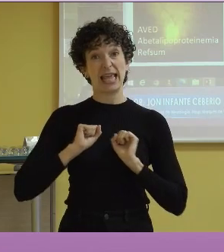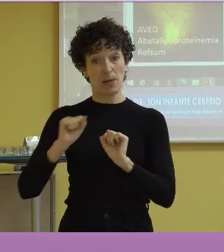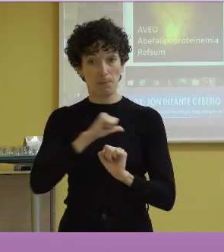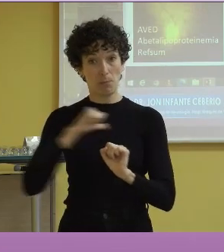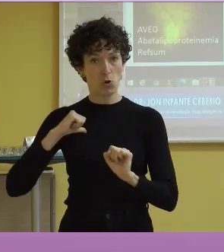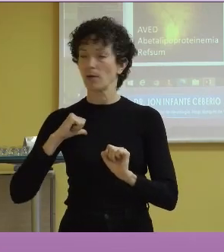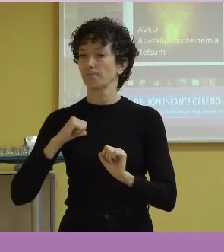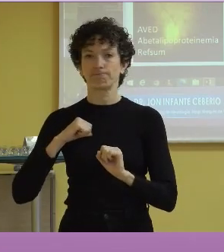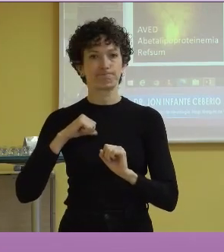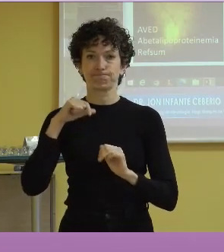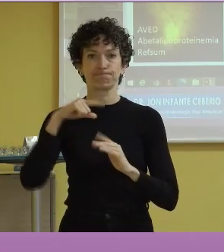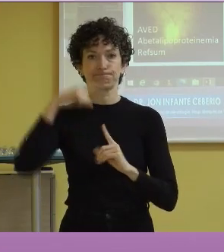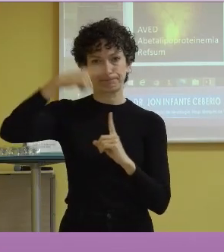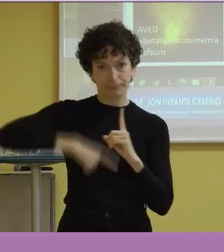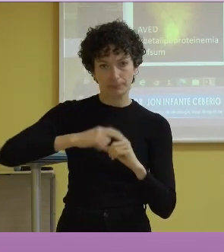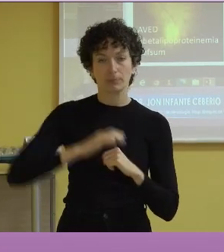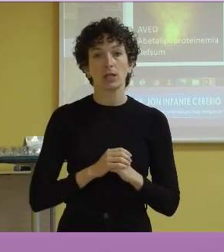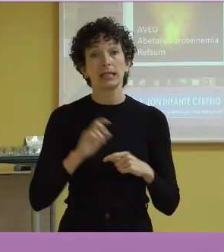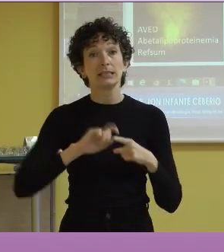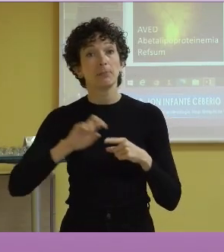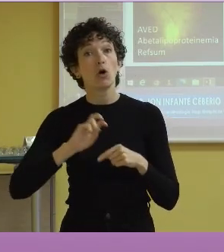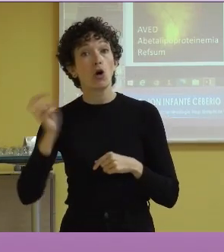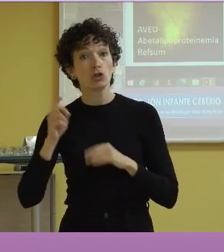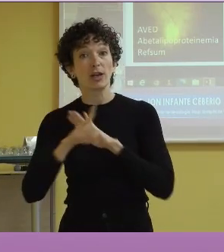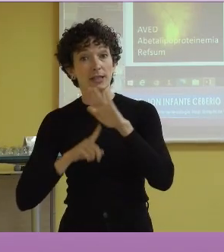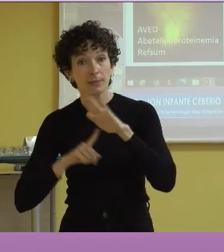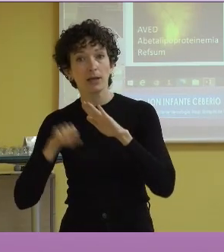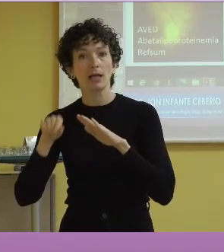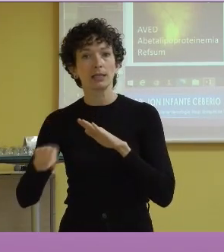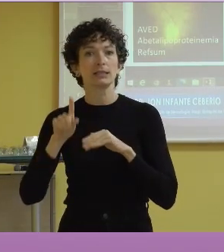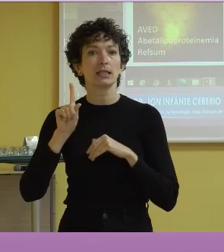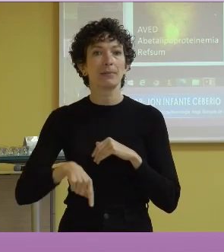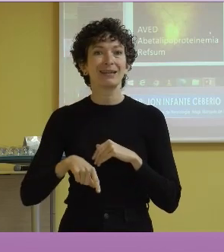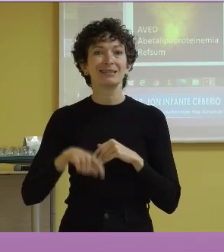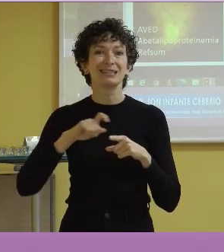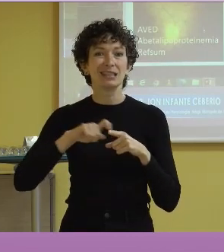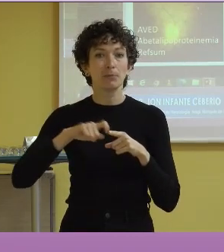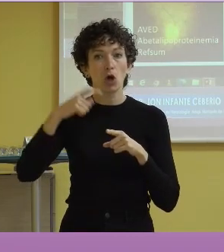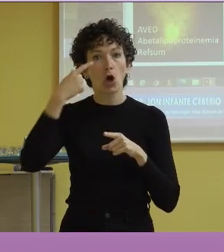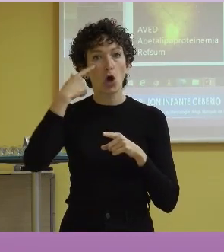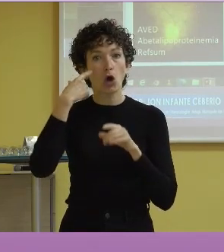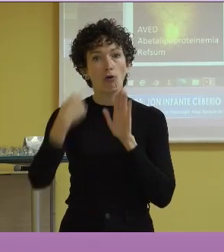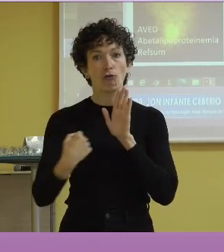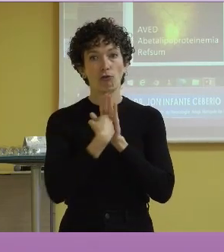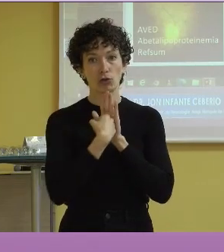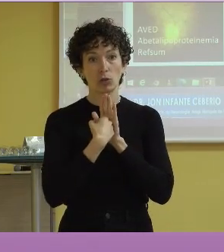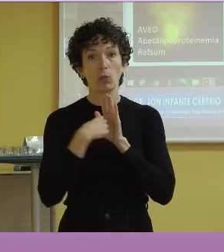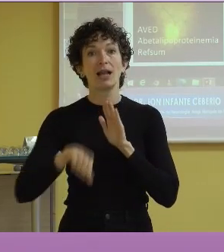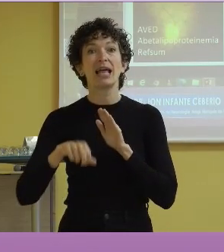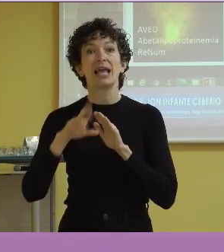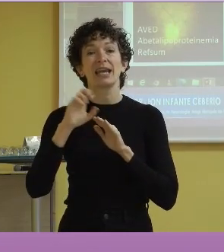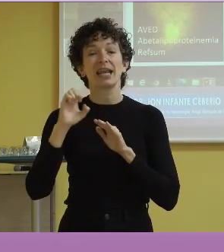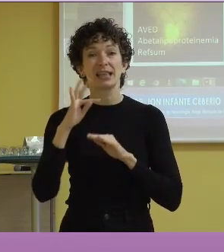Hay otras ataxias recesivas que tienen un hallazgo característico en el fondo de ojo, que es la retinitis pigmentosa, que